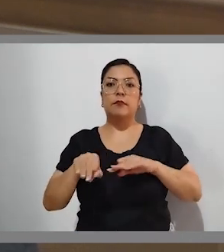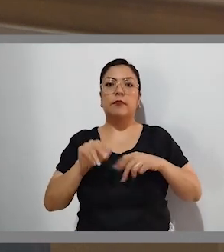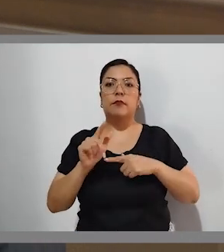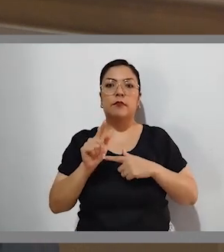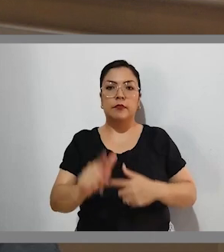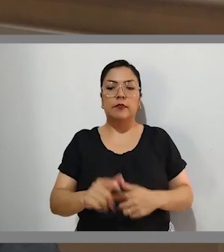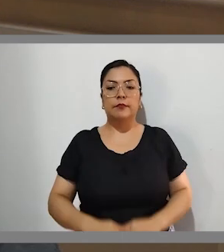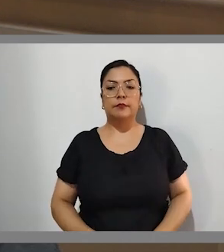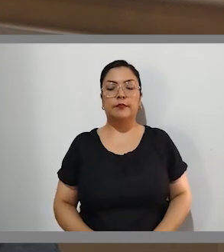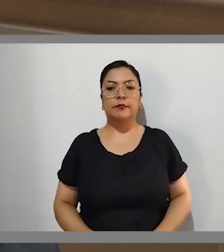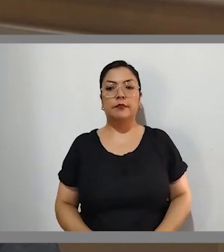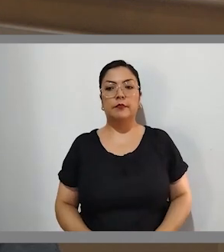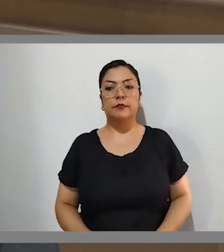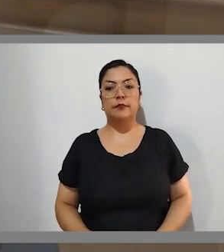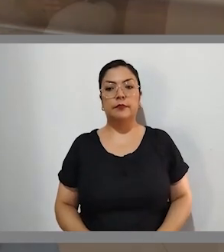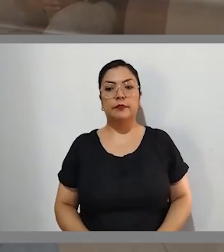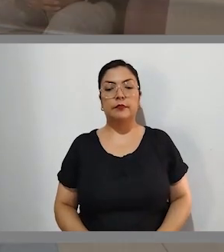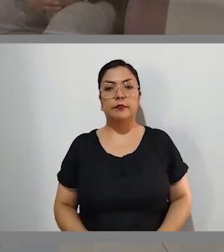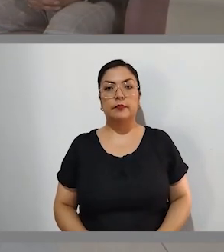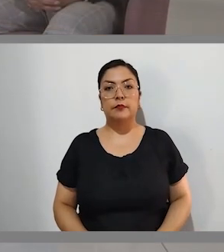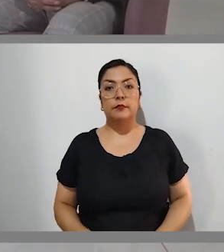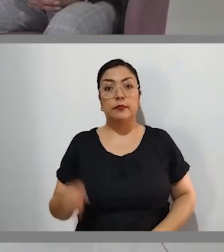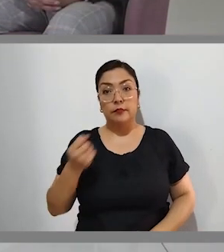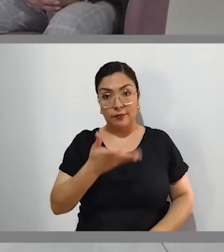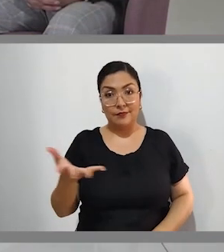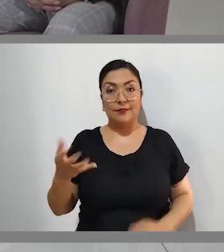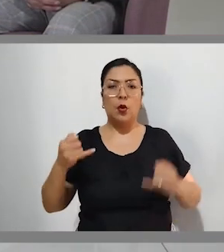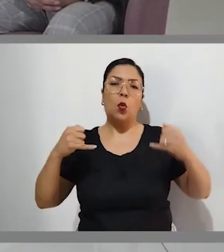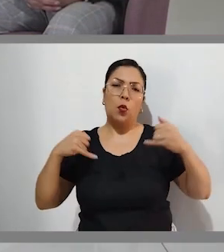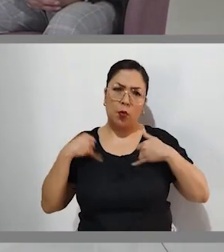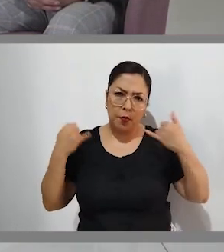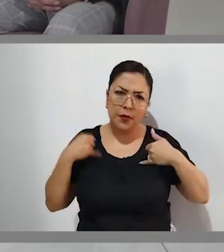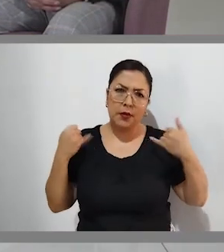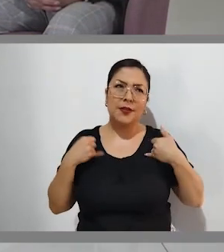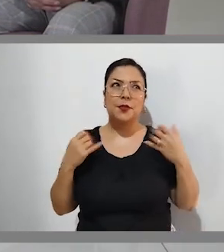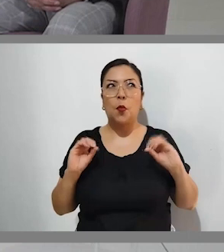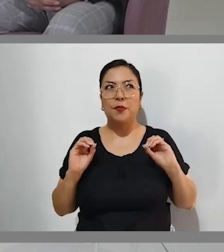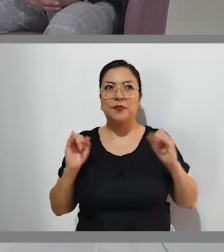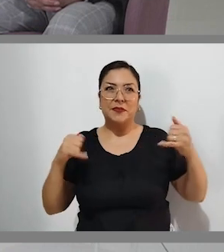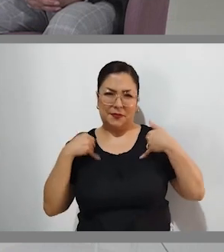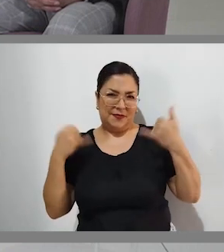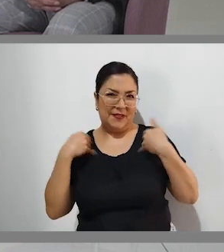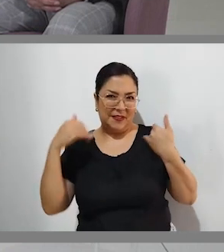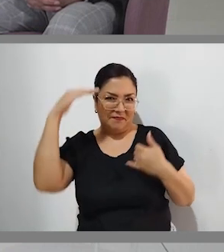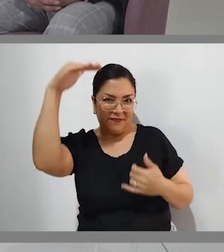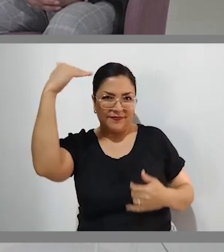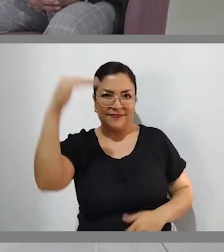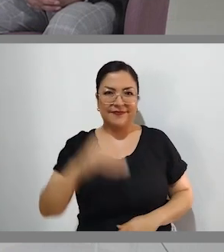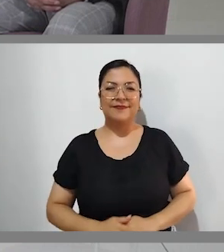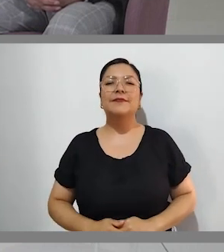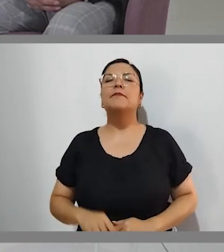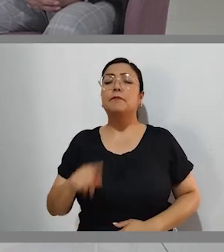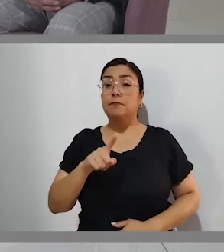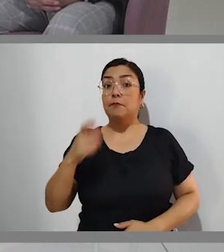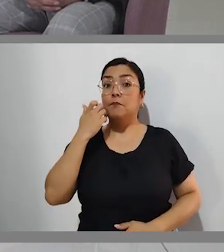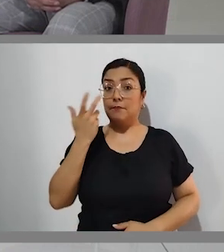electoral. Perfecto, entonces ya lo saben ahí, si hay jóvenes, y bueno, no tan jóvenes, ¿verdad?, que de repente digan, bueno, me interesa el